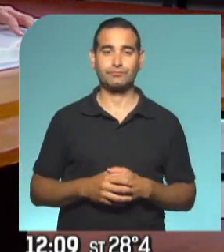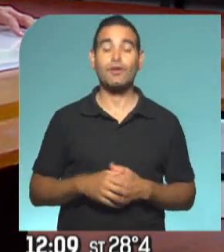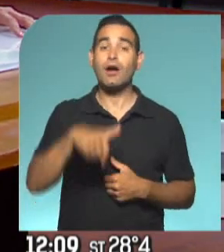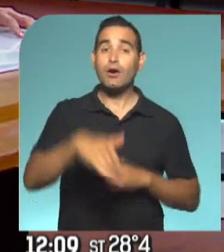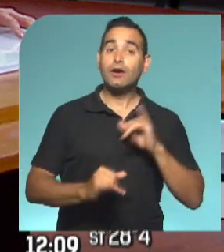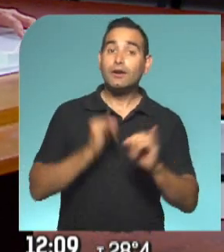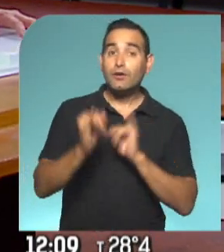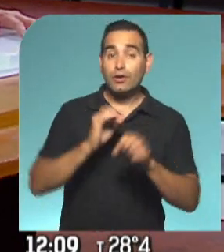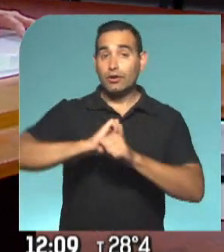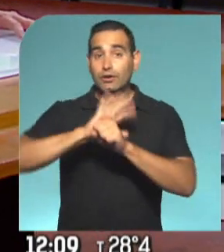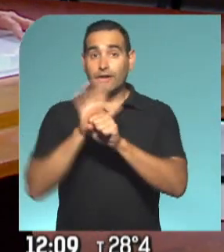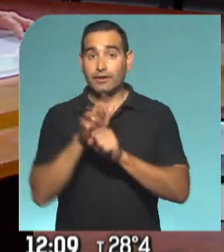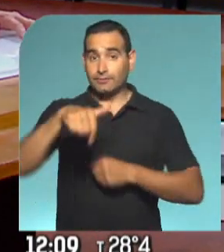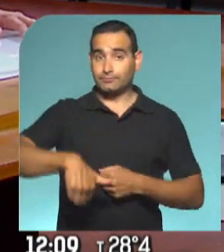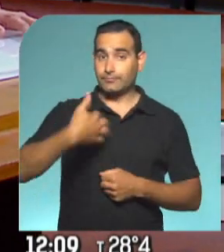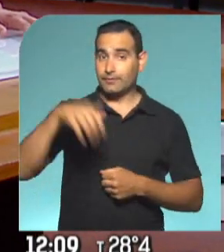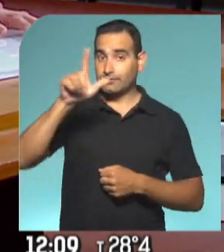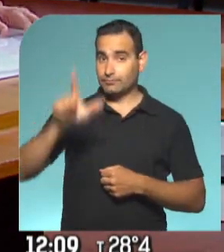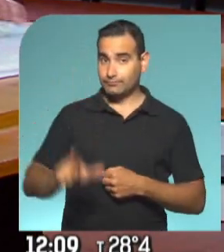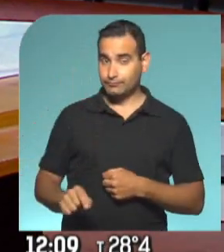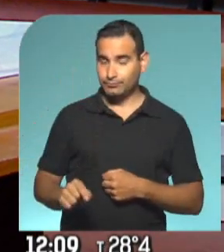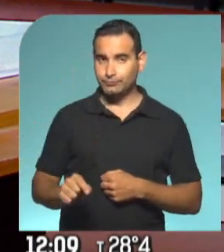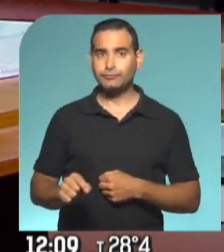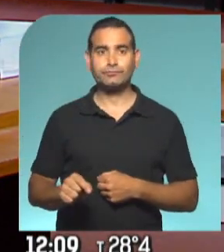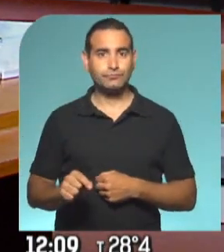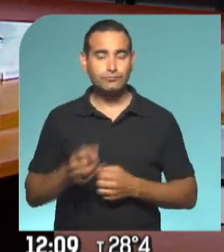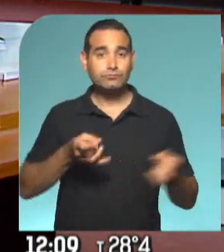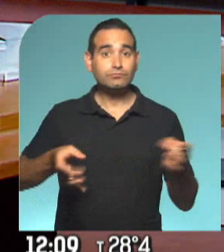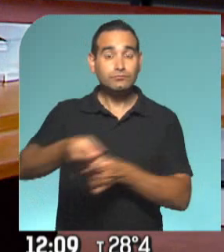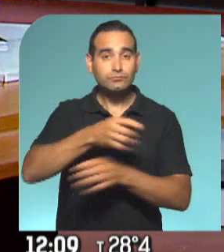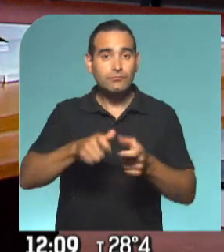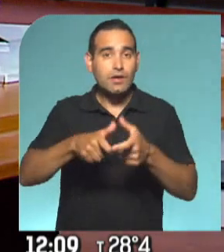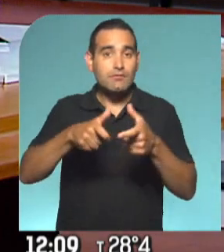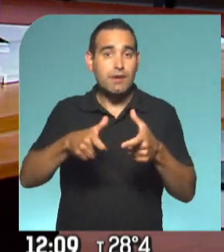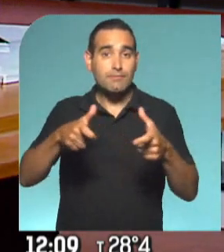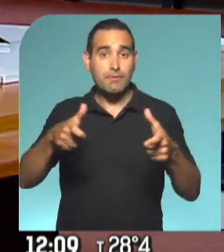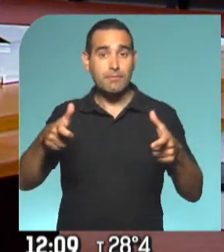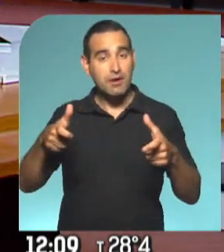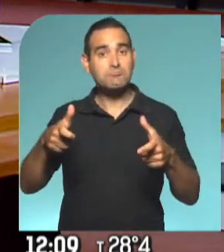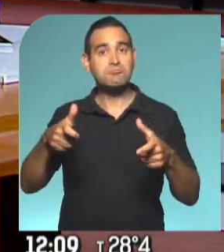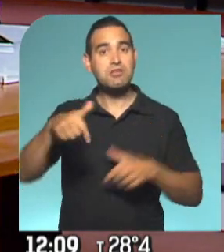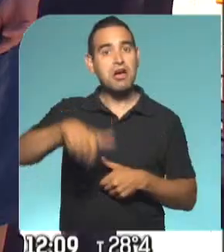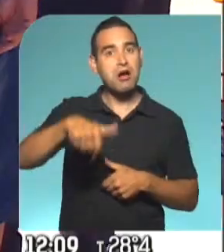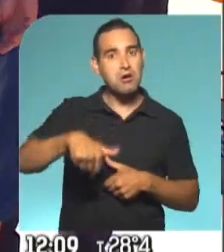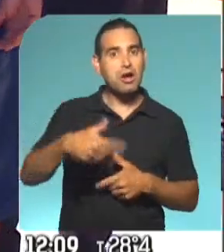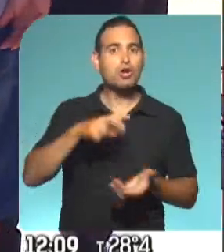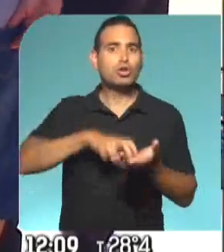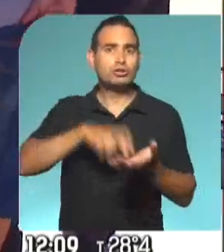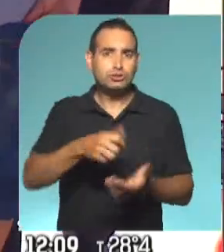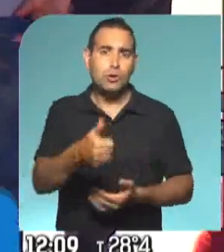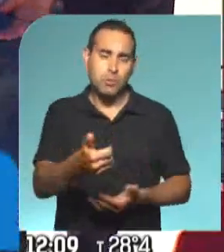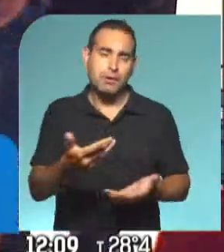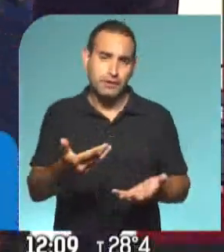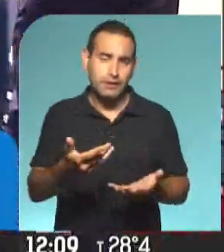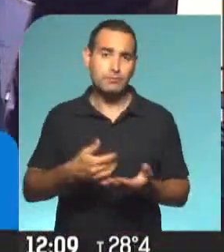Hablábamos ahora del coronavirus en la República Argentina, el incremento de casos del último tiempo y una buena noticia dentro